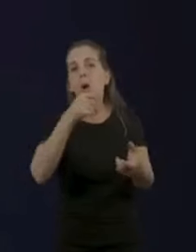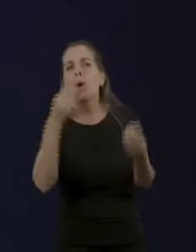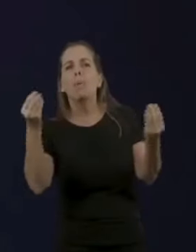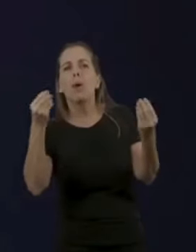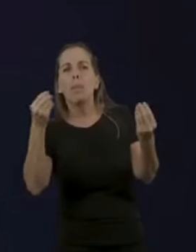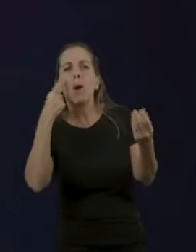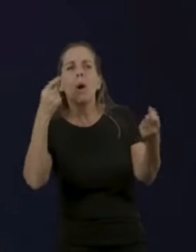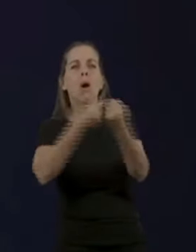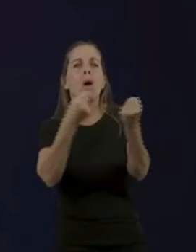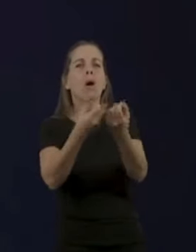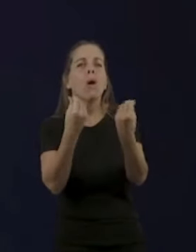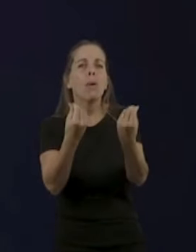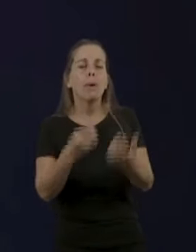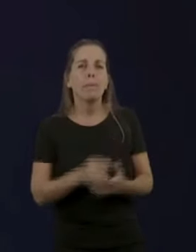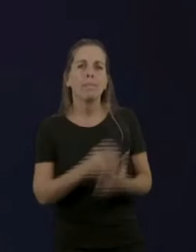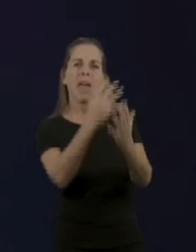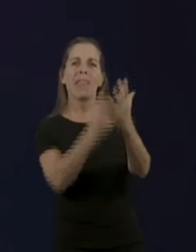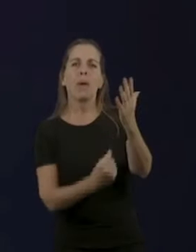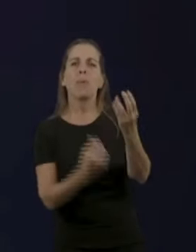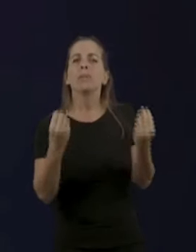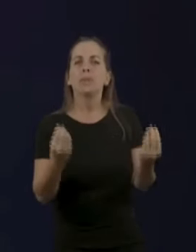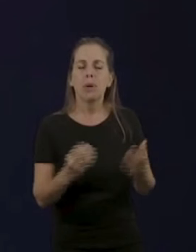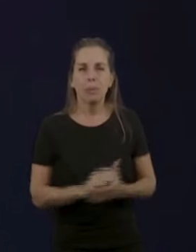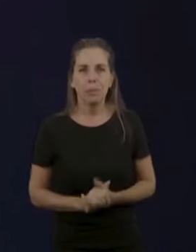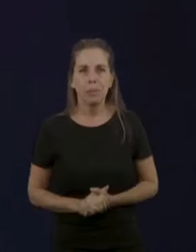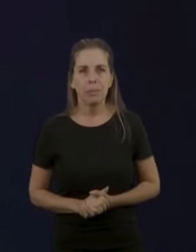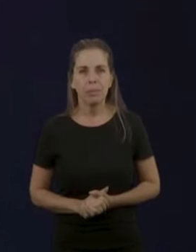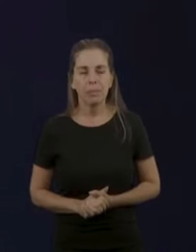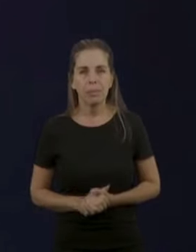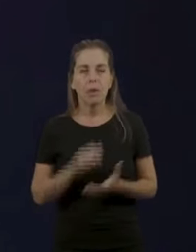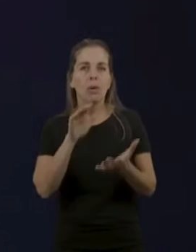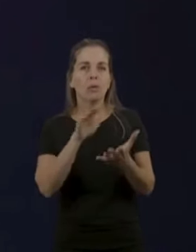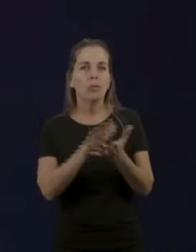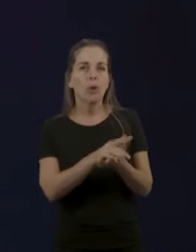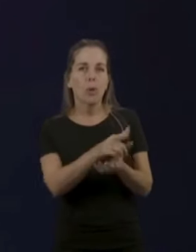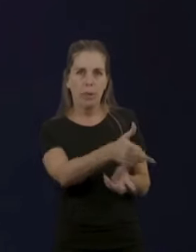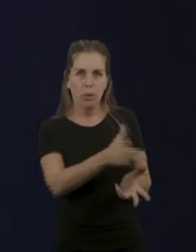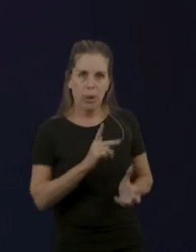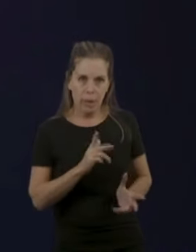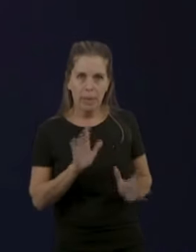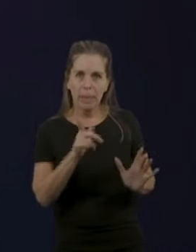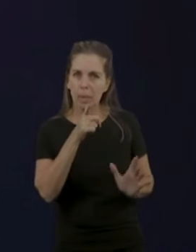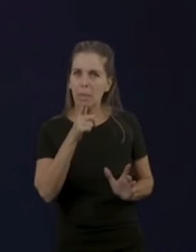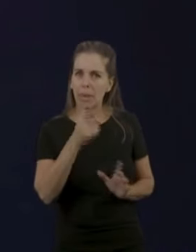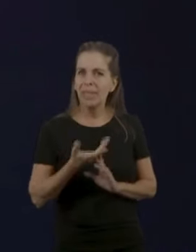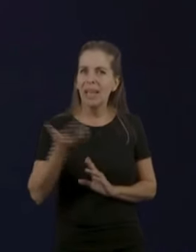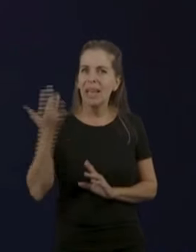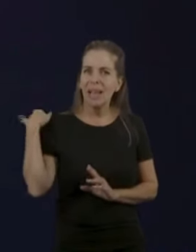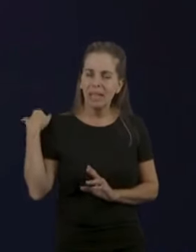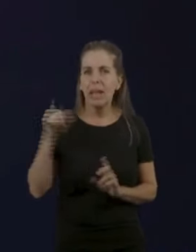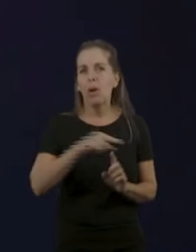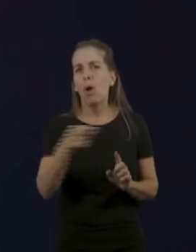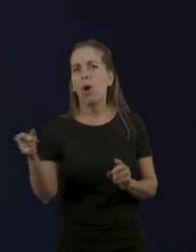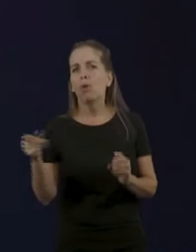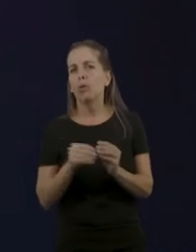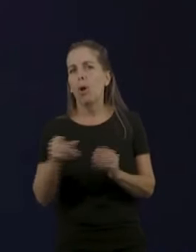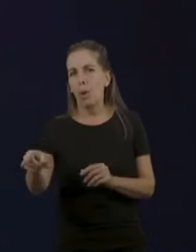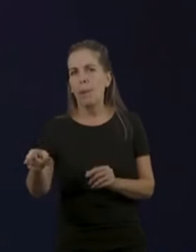bueno el a ver con respecto a a lo que planteas creo que ayer incluso Me lo me lo había